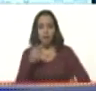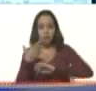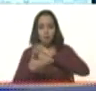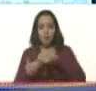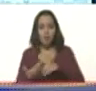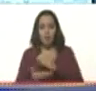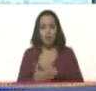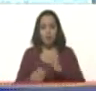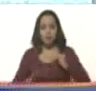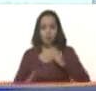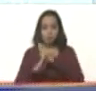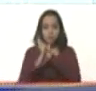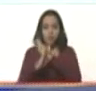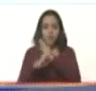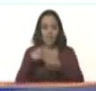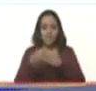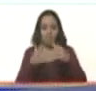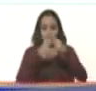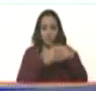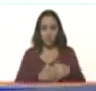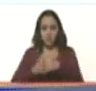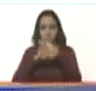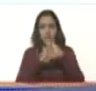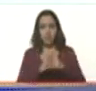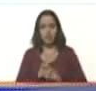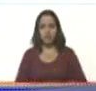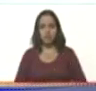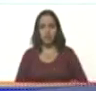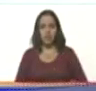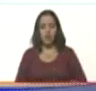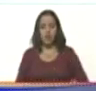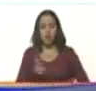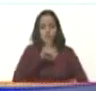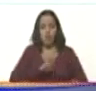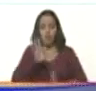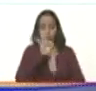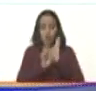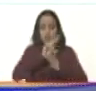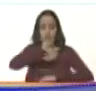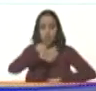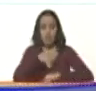del imperialismo norteamericano a través del Fondo Nacional de la Misión.